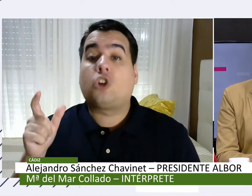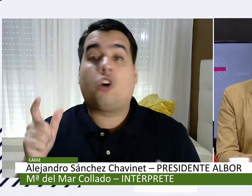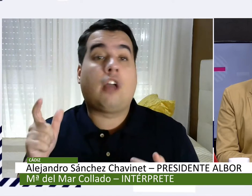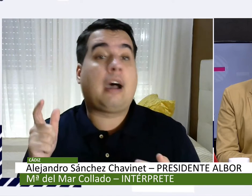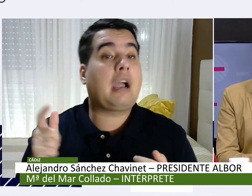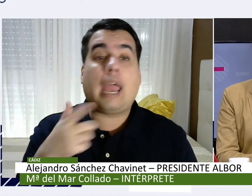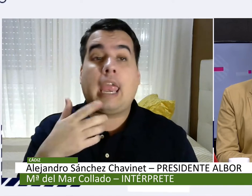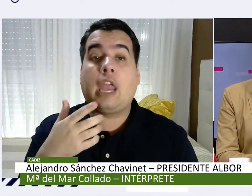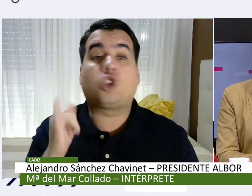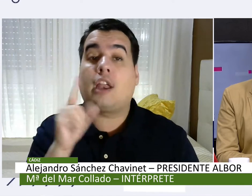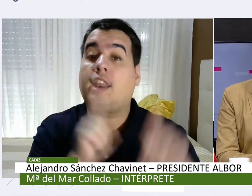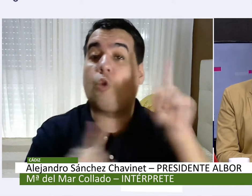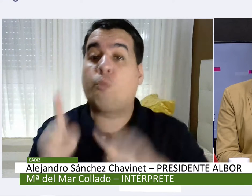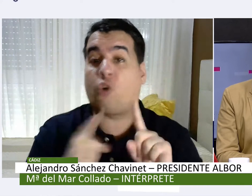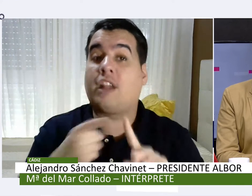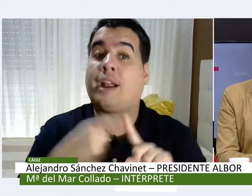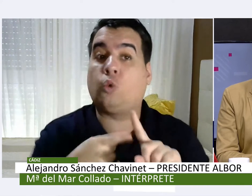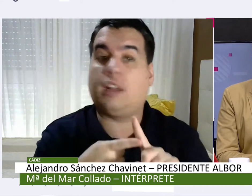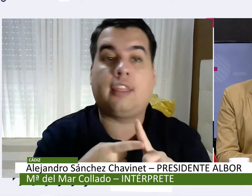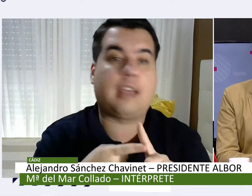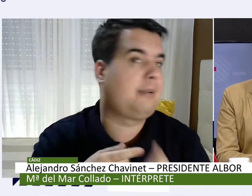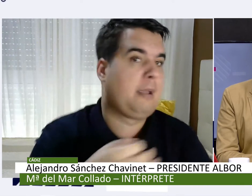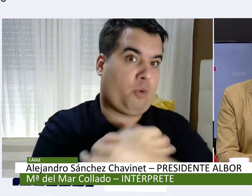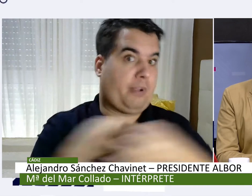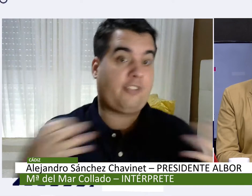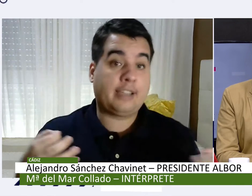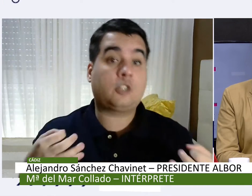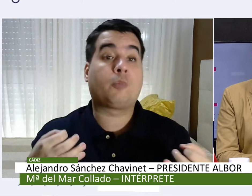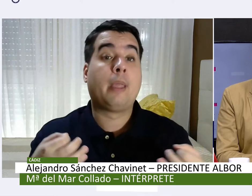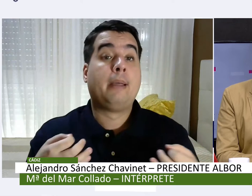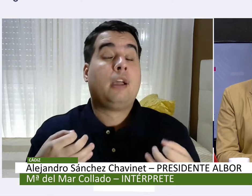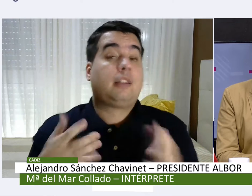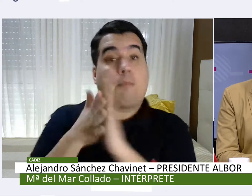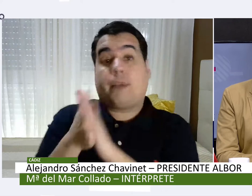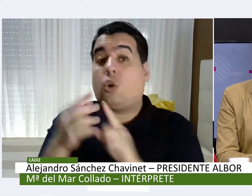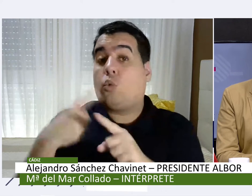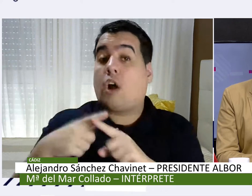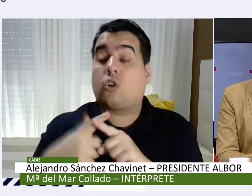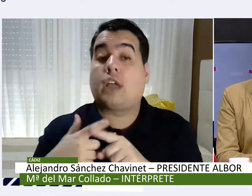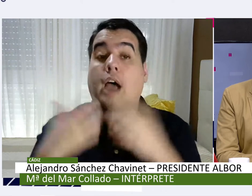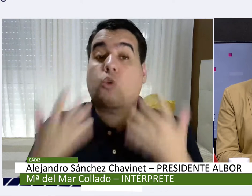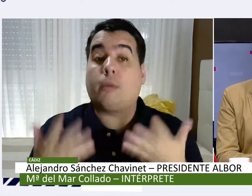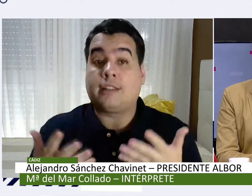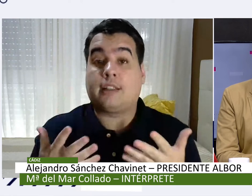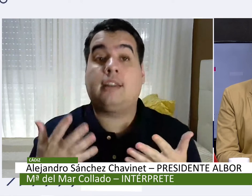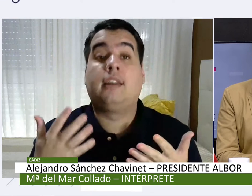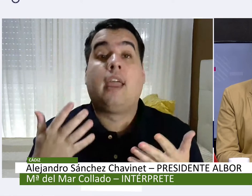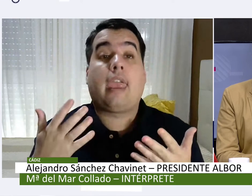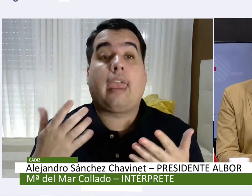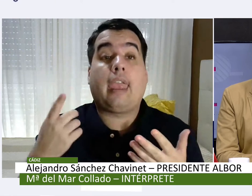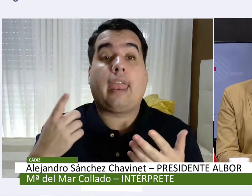otra persona que no tiene ningún problema en utilizar, pues perfecto. Te explico una cosa.